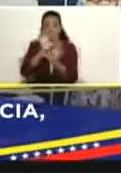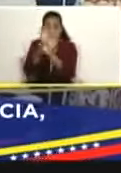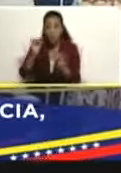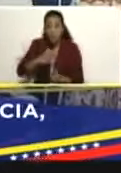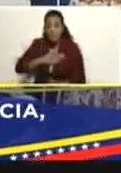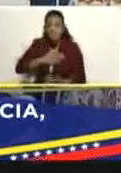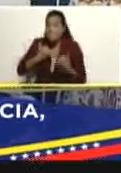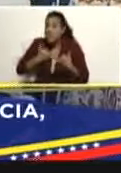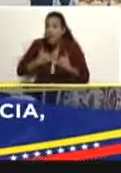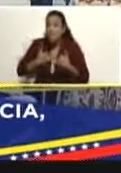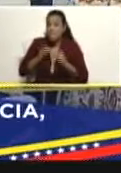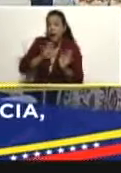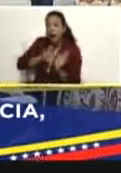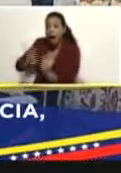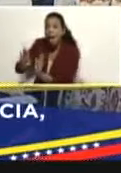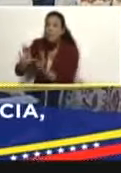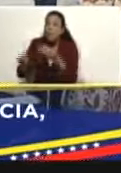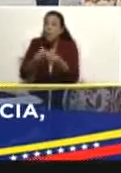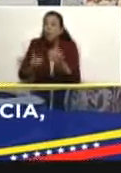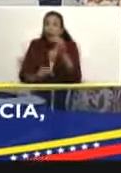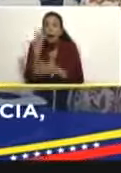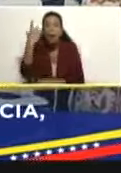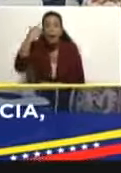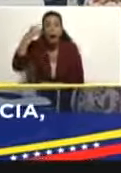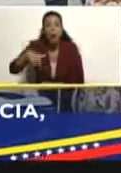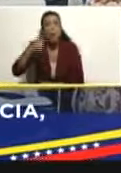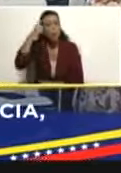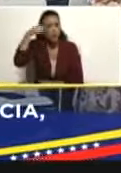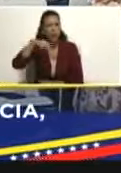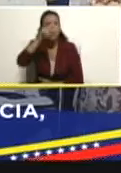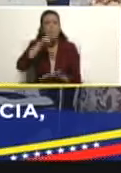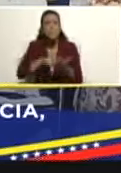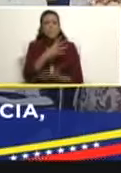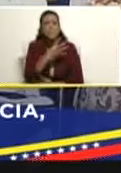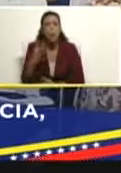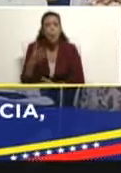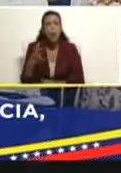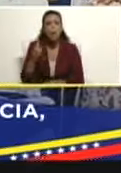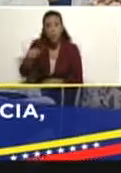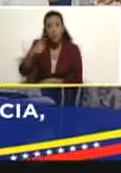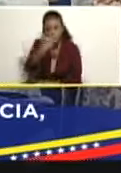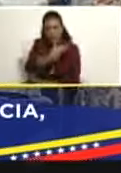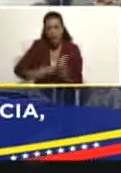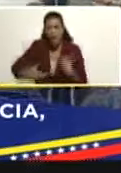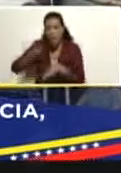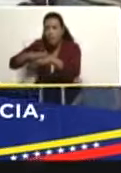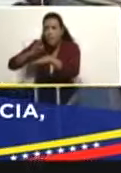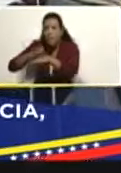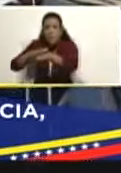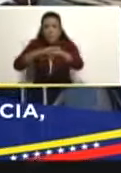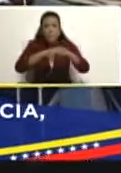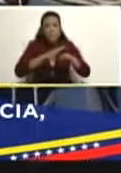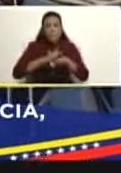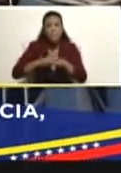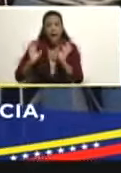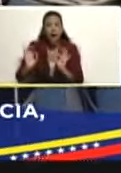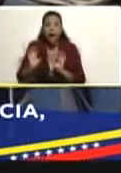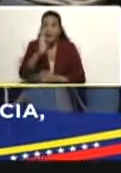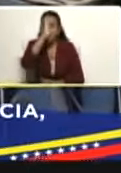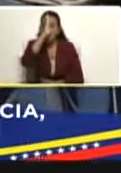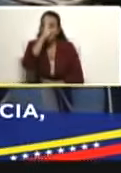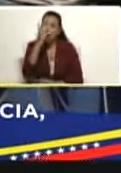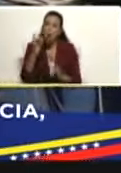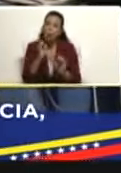mecanismos financieros digitales. Hoy, este año, usted va a poder anunciar al país la banca